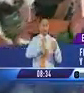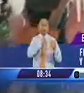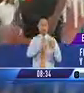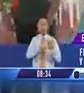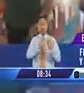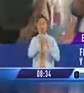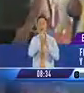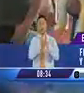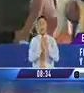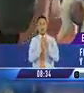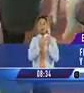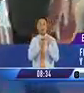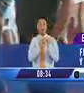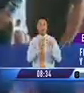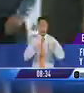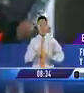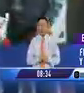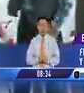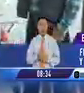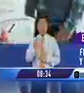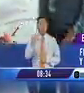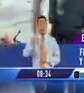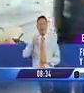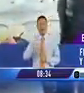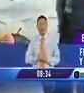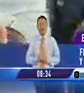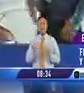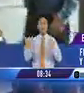de artesanías y también tenemos una feria